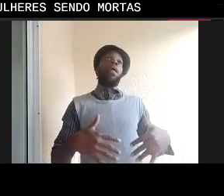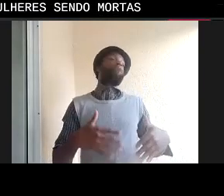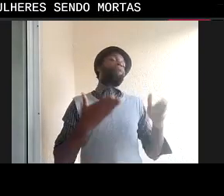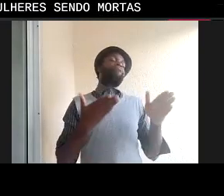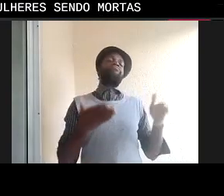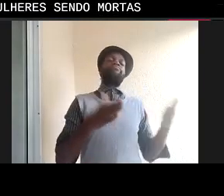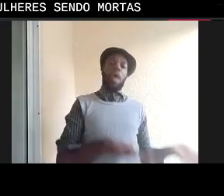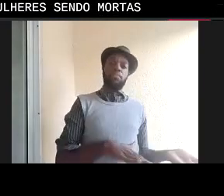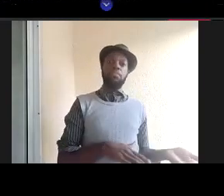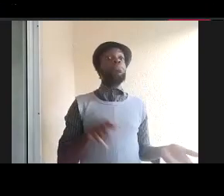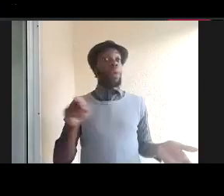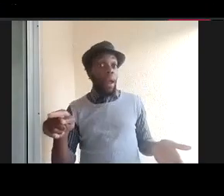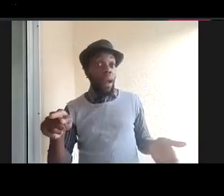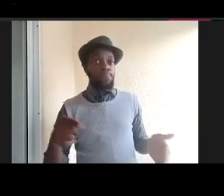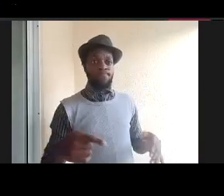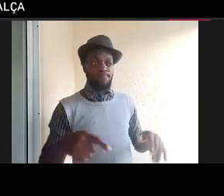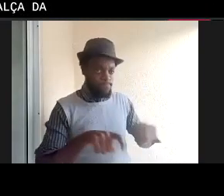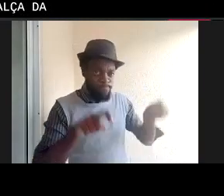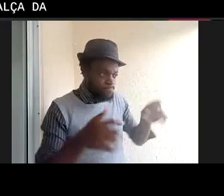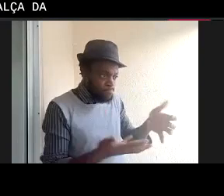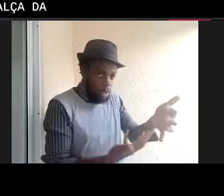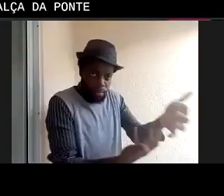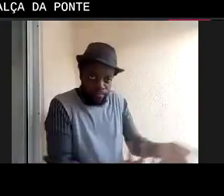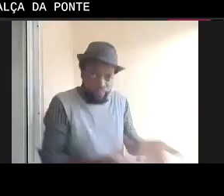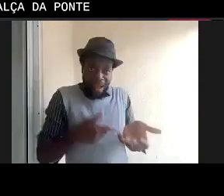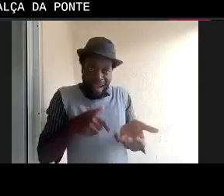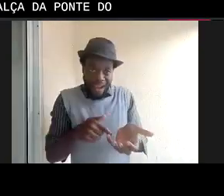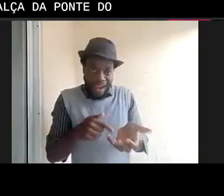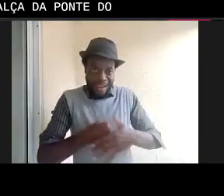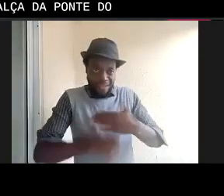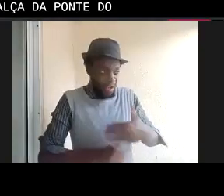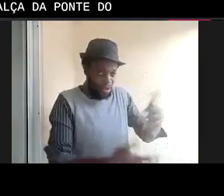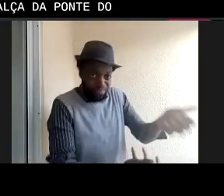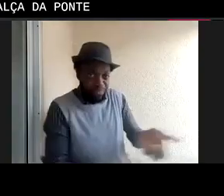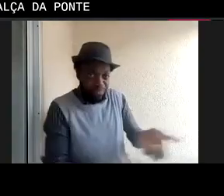mala praxis de médicos en clínicas que no tienen